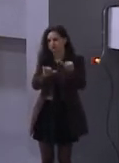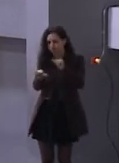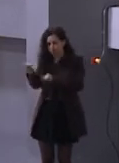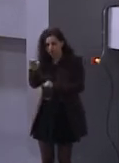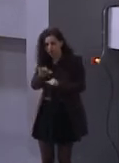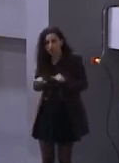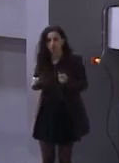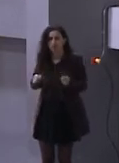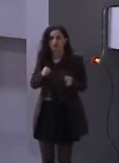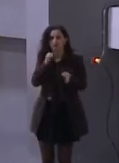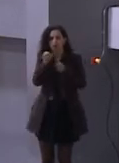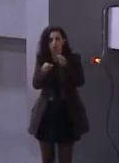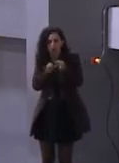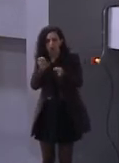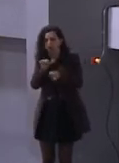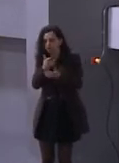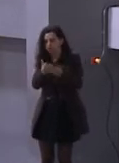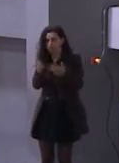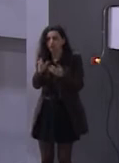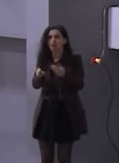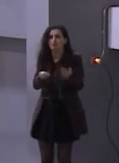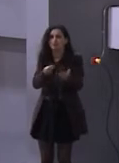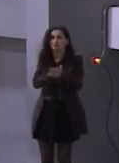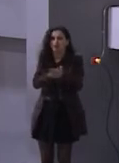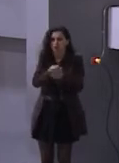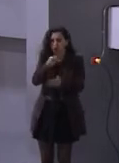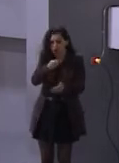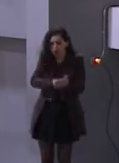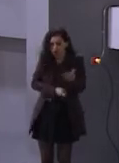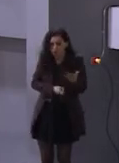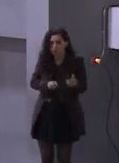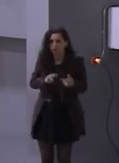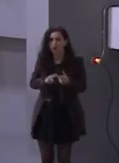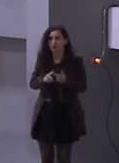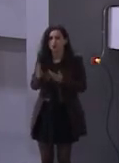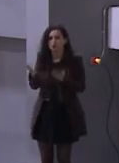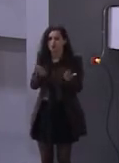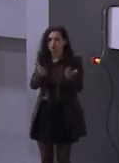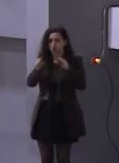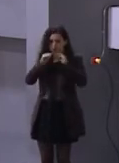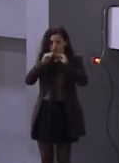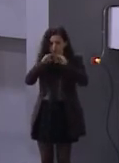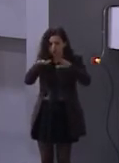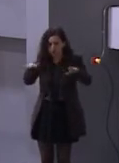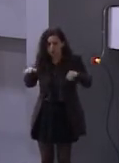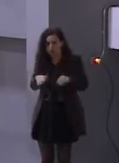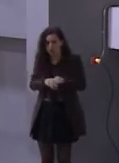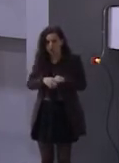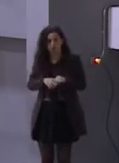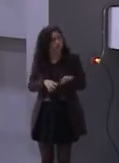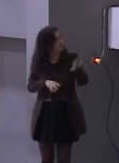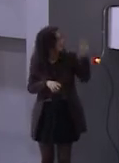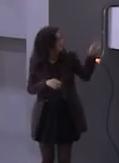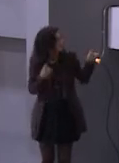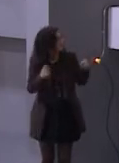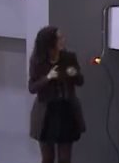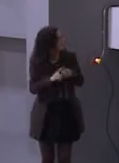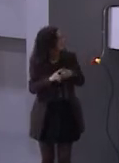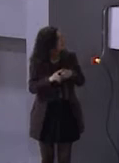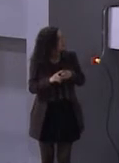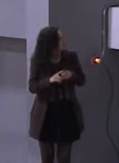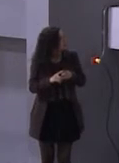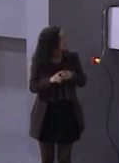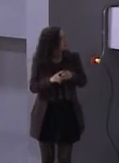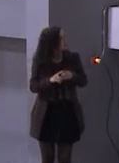el mantenimiento, todos estos gastos, el pago de impuestos, servicios públicos, se va en gastos generales. Y